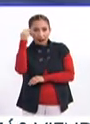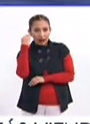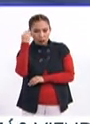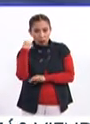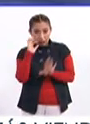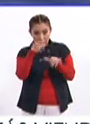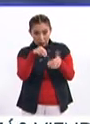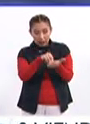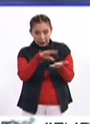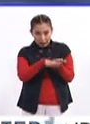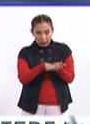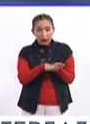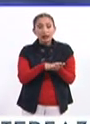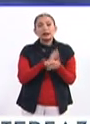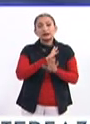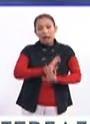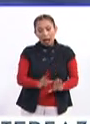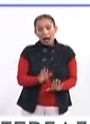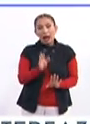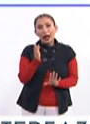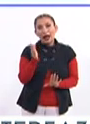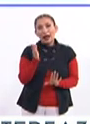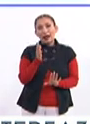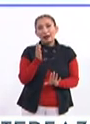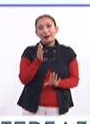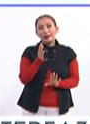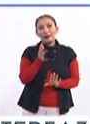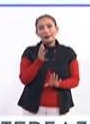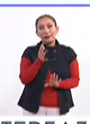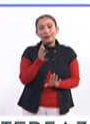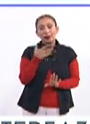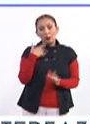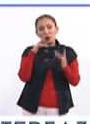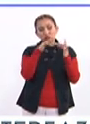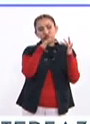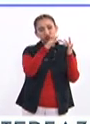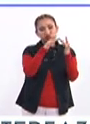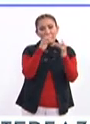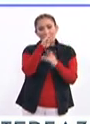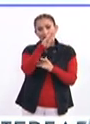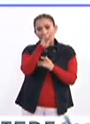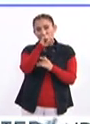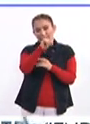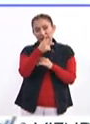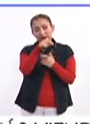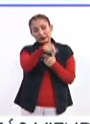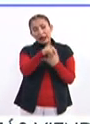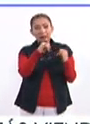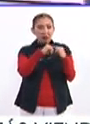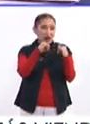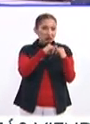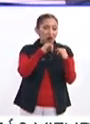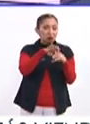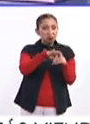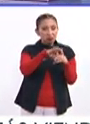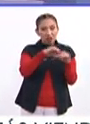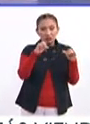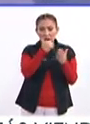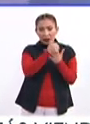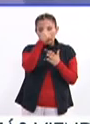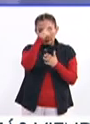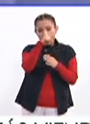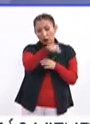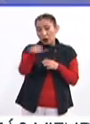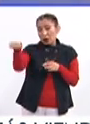¿Hay que inscribirse? Hay que inscribirse, ya pueden irnos pues contactando vía redes sociales en el Instituto Electoral de la Ciudad de México para